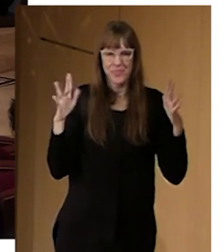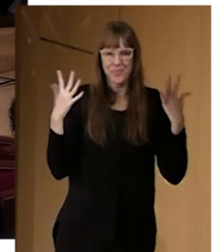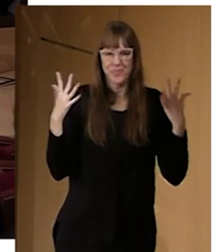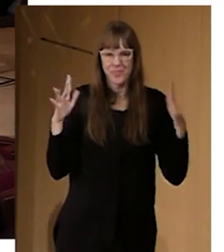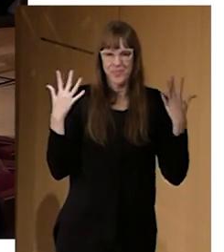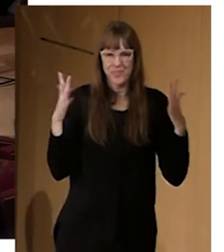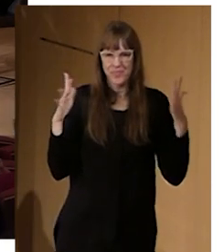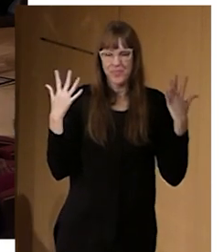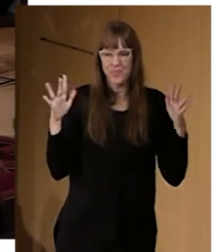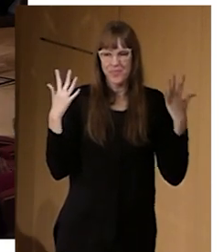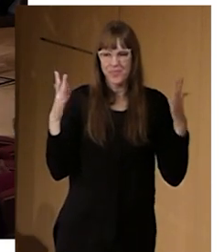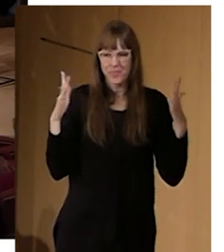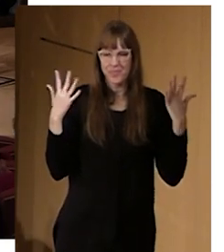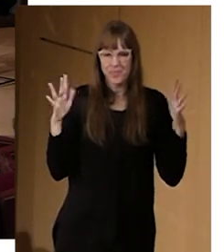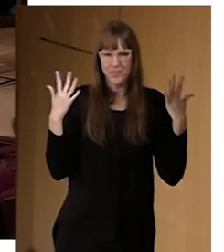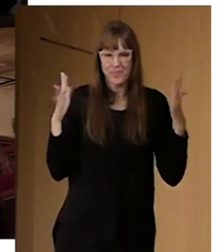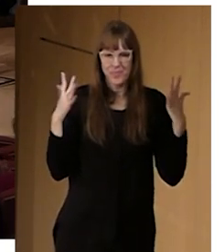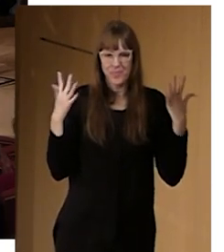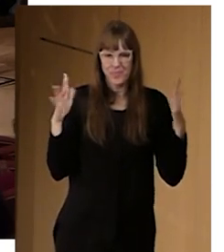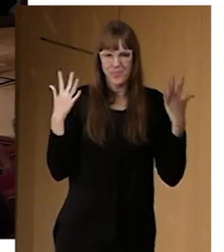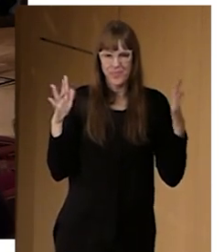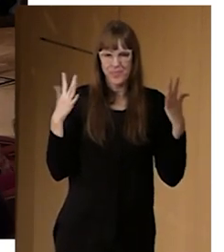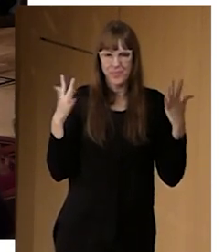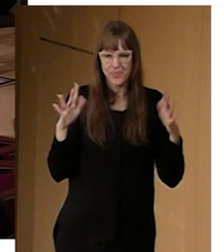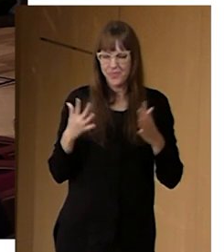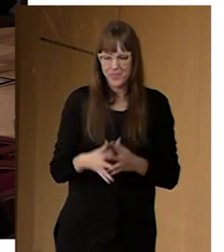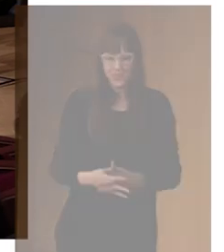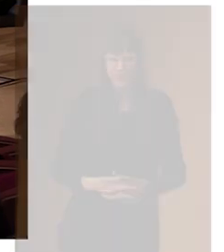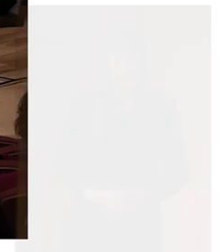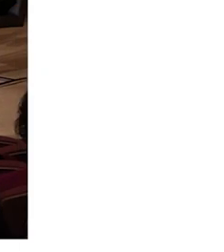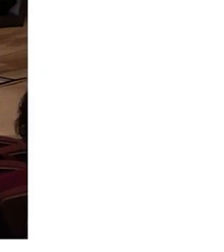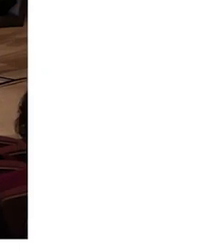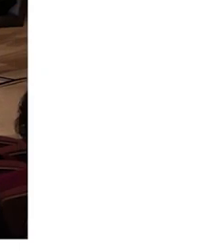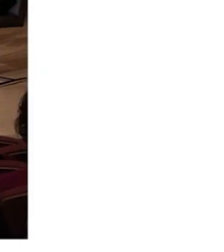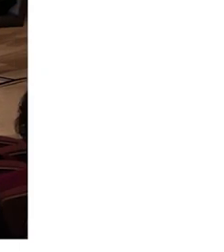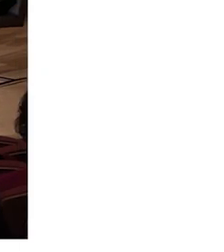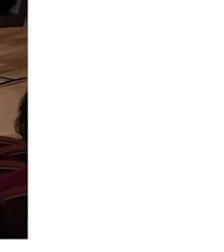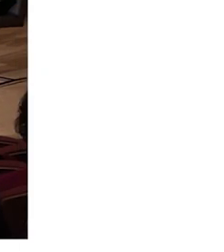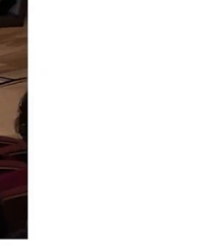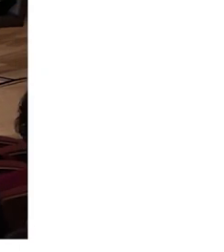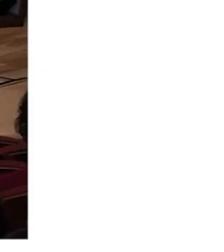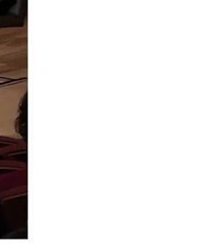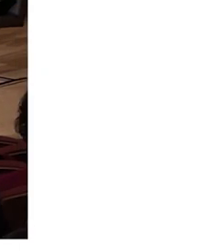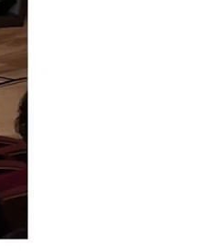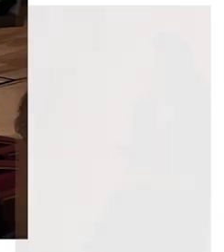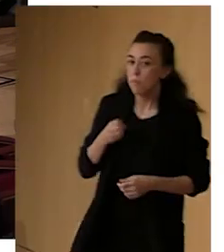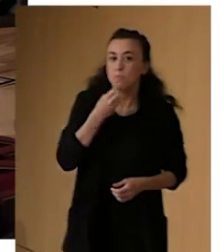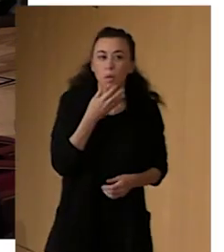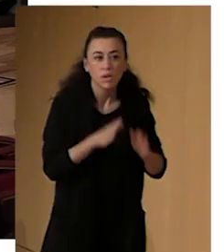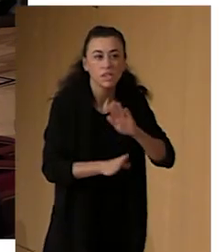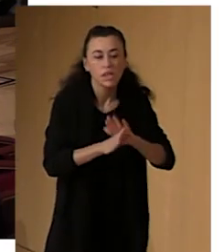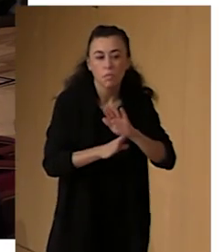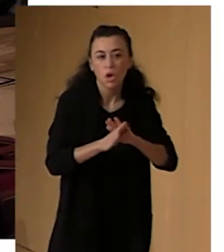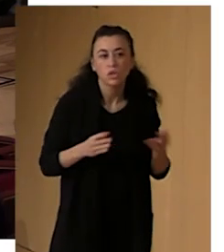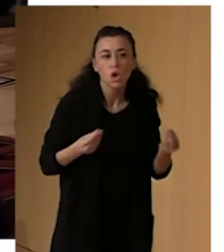Cristian para Gabriela gracias Gabriela Pues seguimos con contigo y bueno a Gabriela le